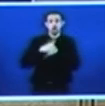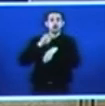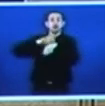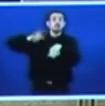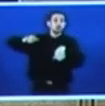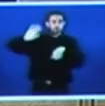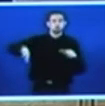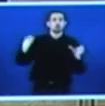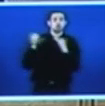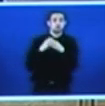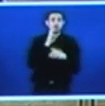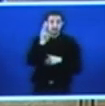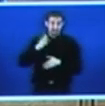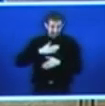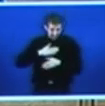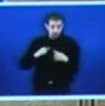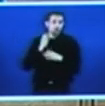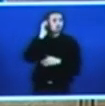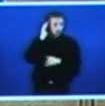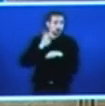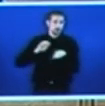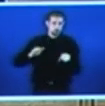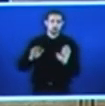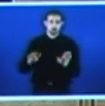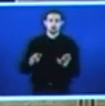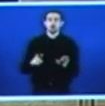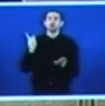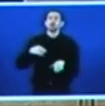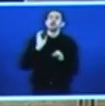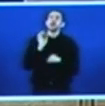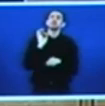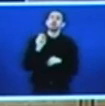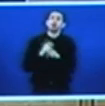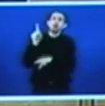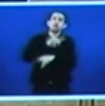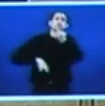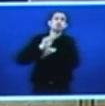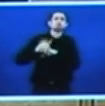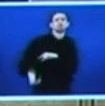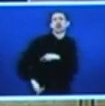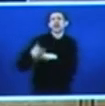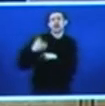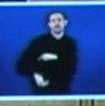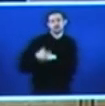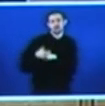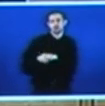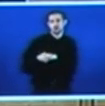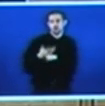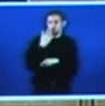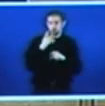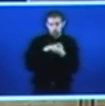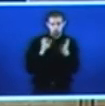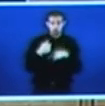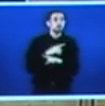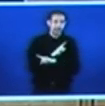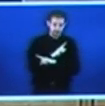Parlamentario Popular son mulleres. Señoría, é verdad que o problema grave, un dos problemas graves, sin dúbida, é o paro. E